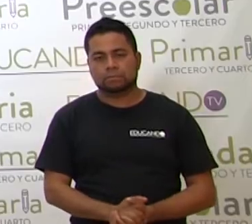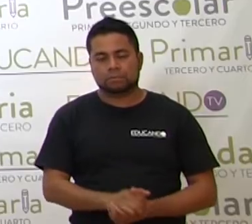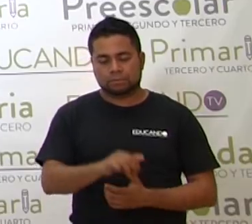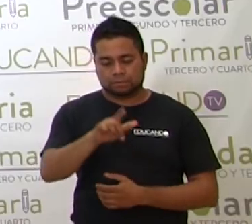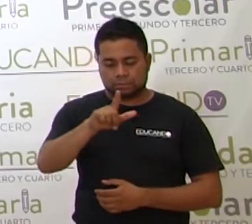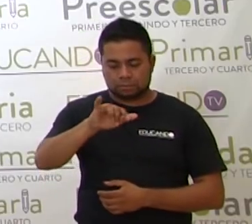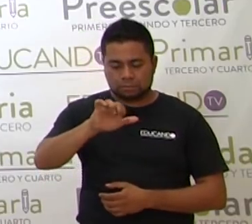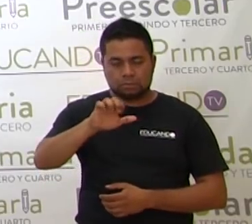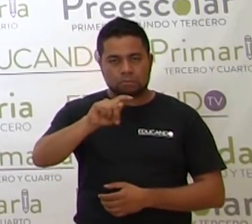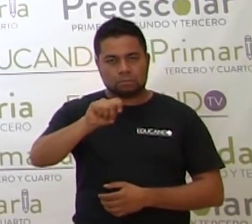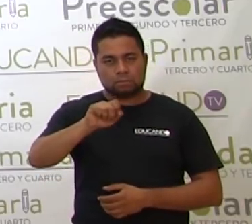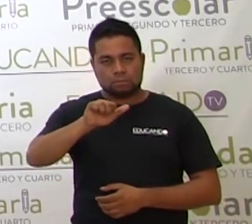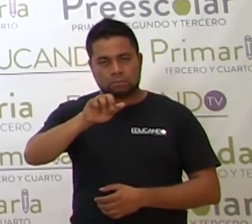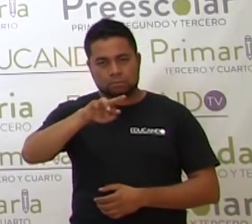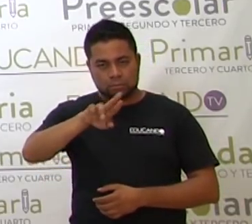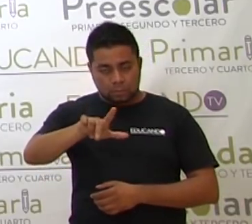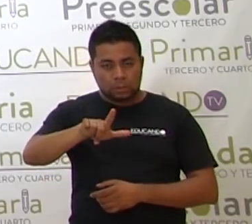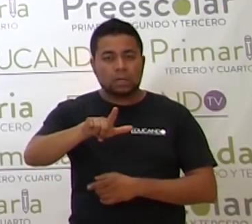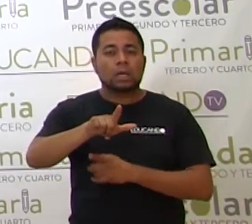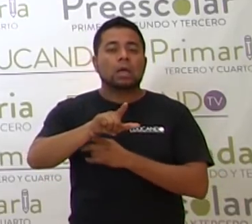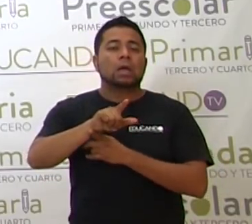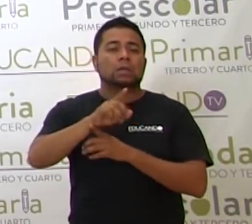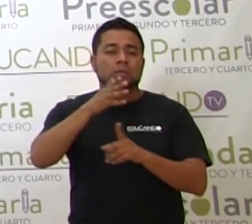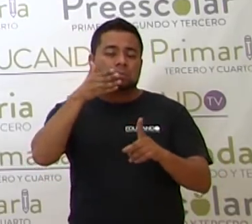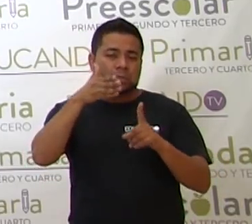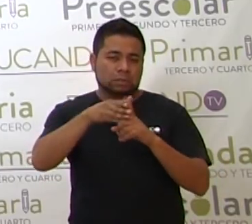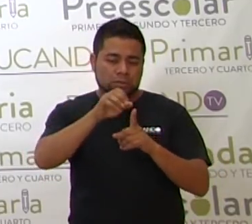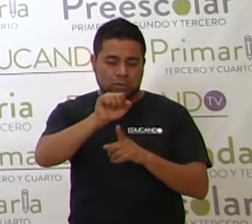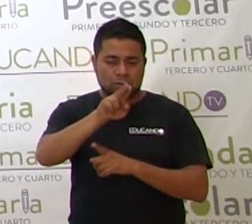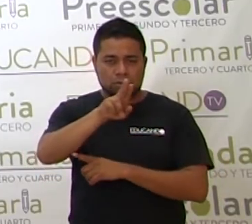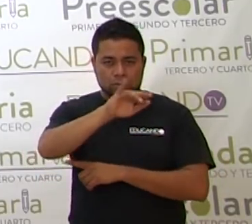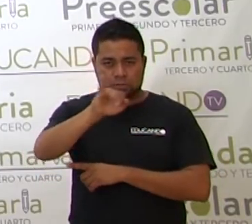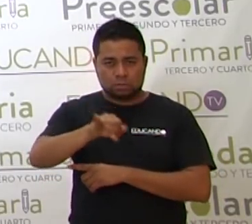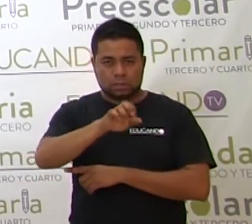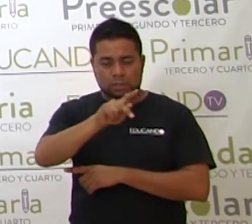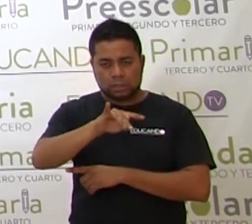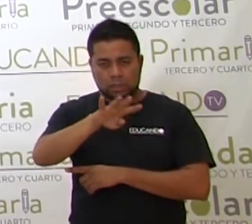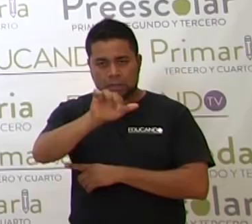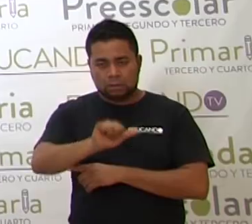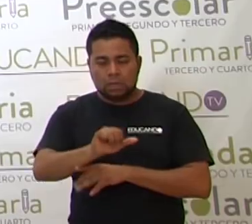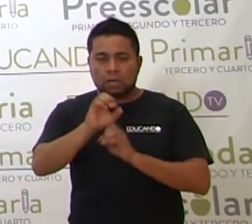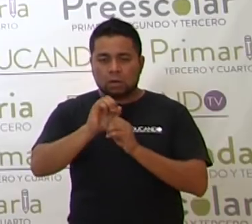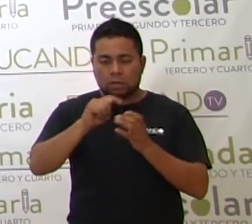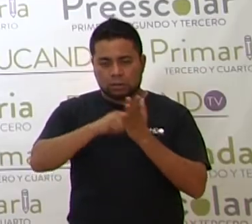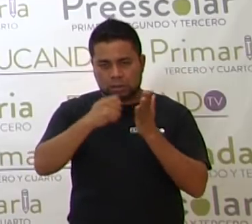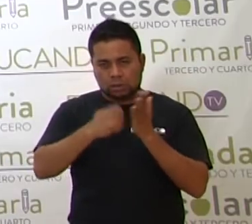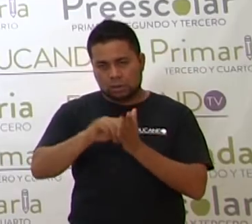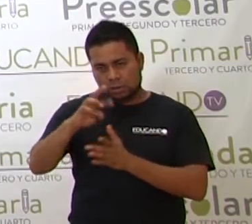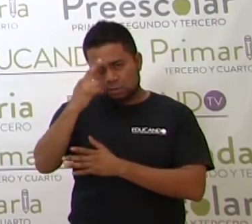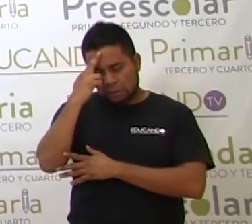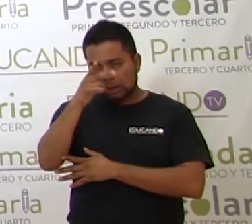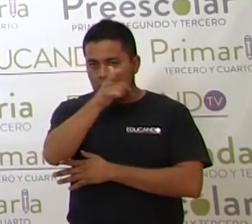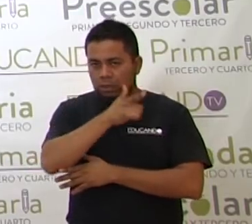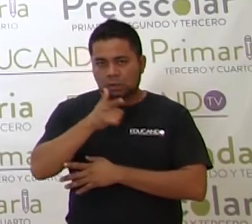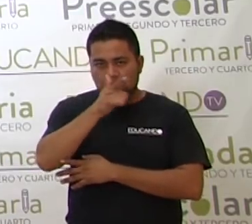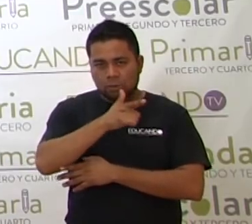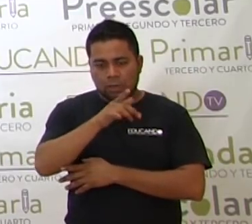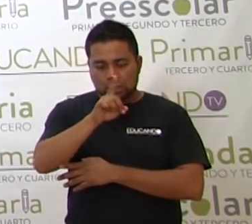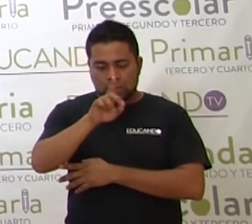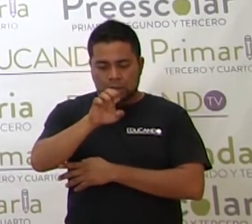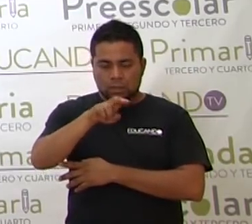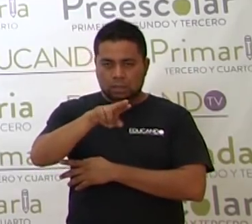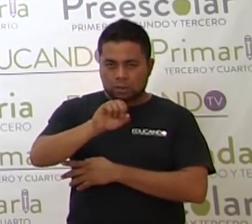Literal, objetiva, subjetiva y técnica. Acuérdate del lenguaje denotativo y del lenguaje connotativo, es parte